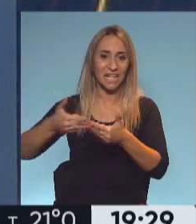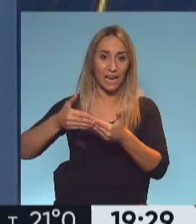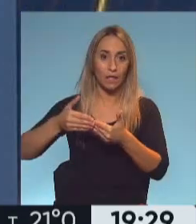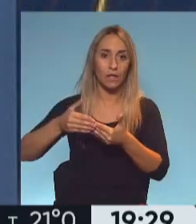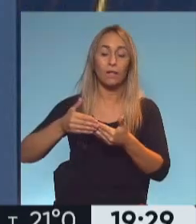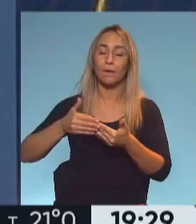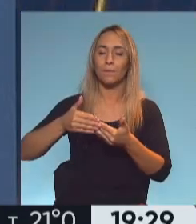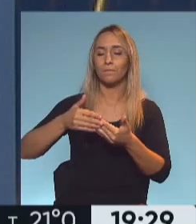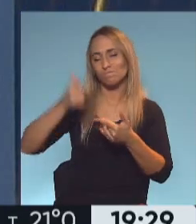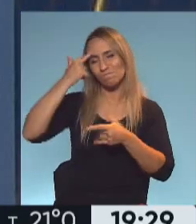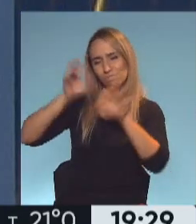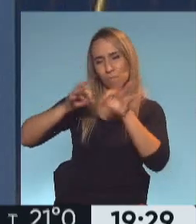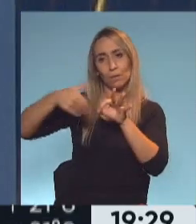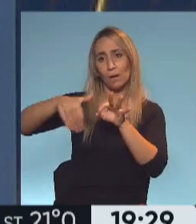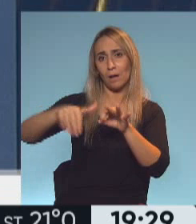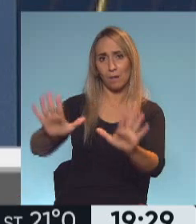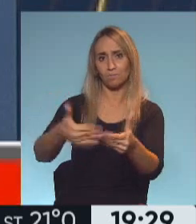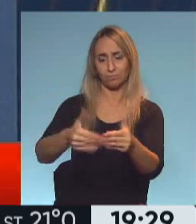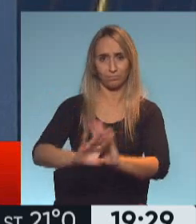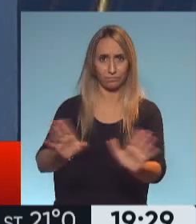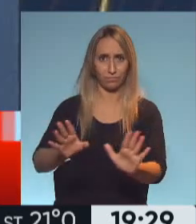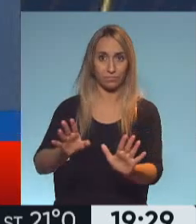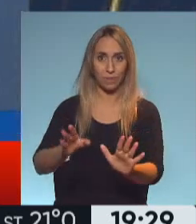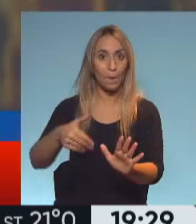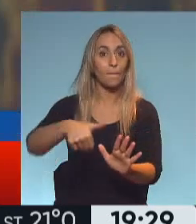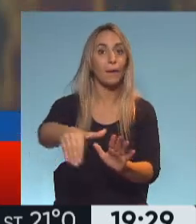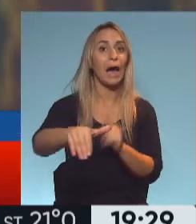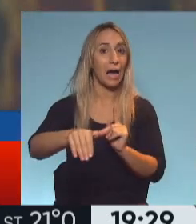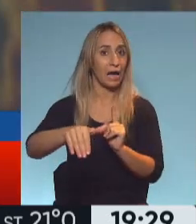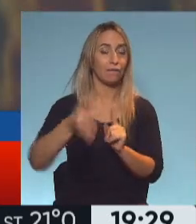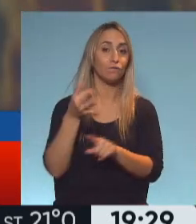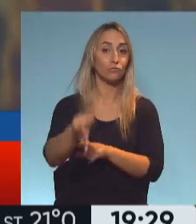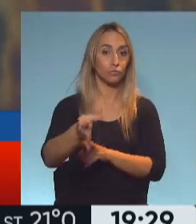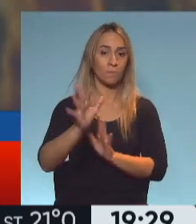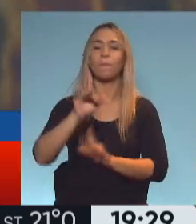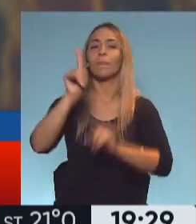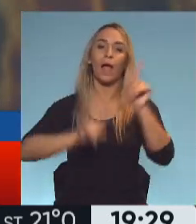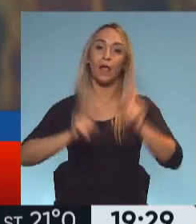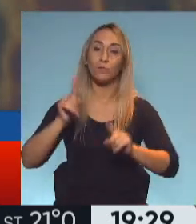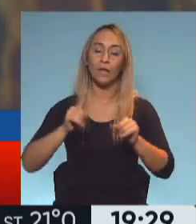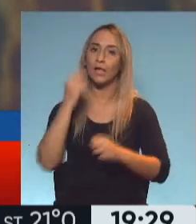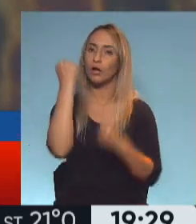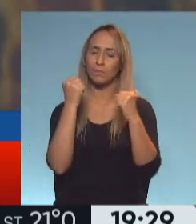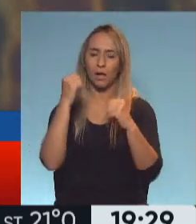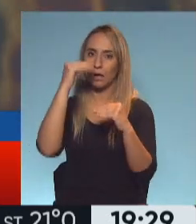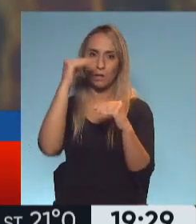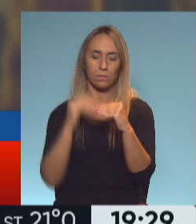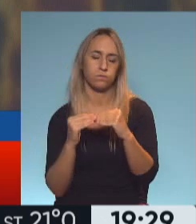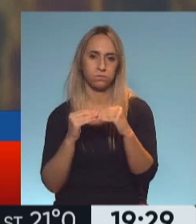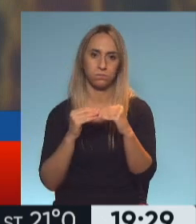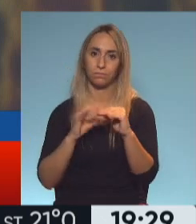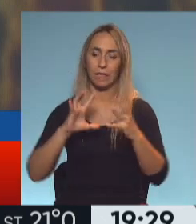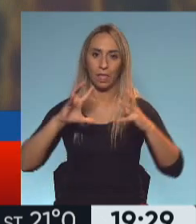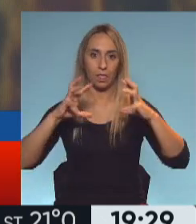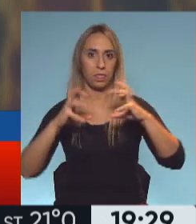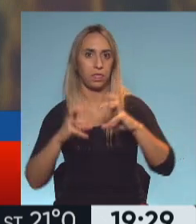una reactivación que tiene que suceder en cualquier ámbito. Sí, pero aún así, algunas han quedado en un piso tan bajo que se espera que